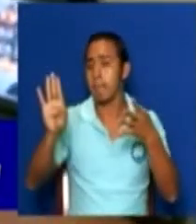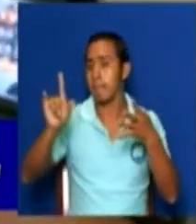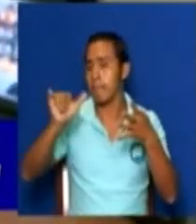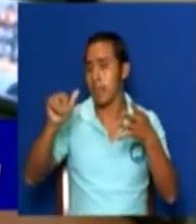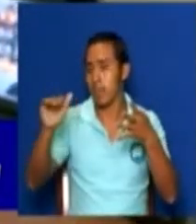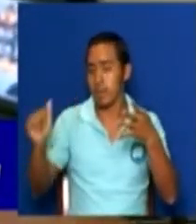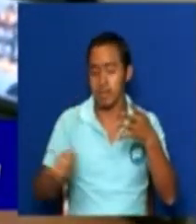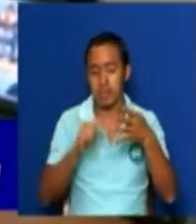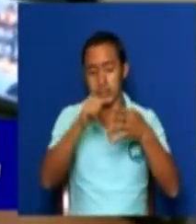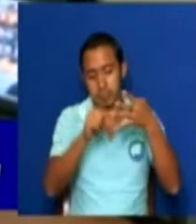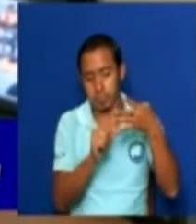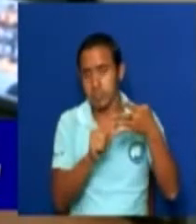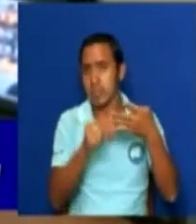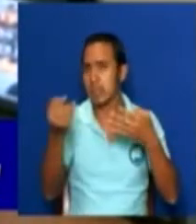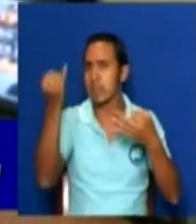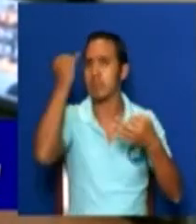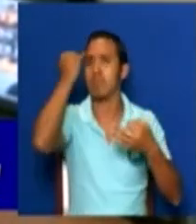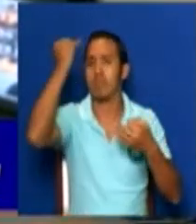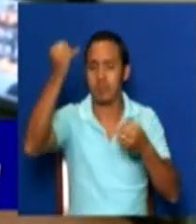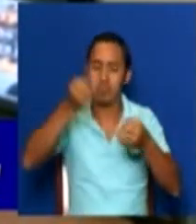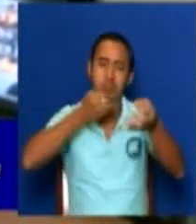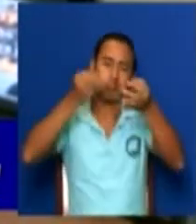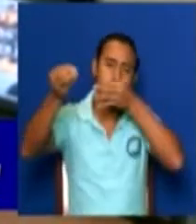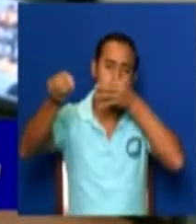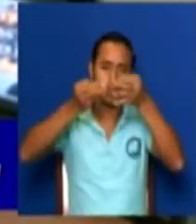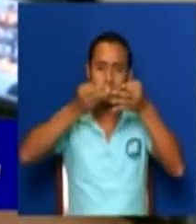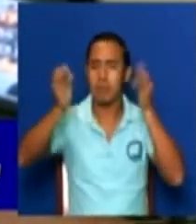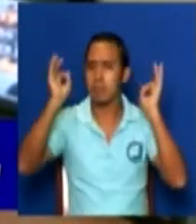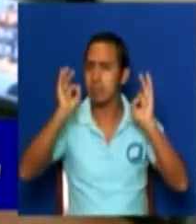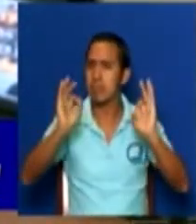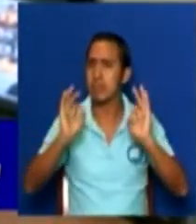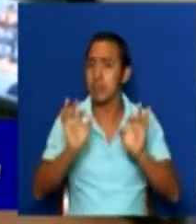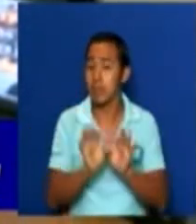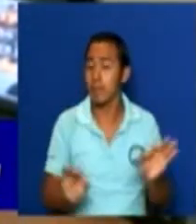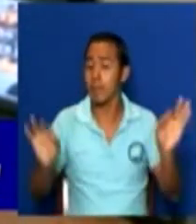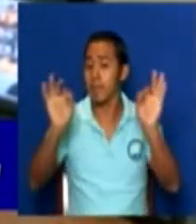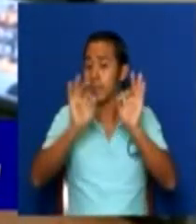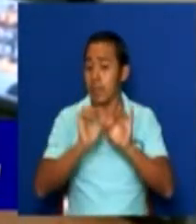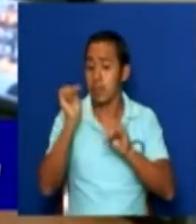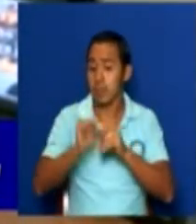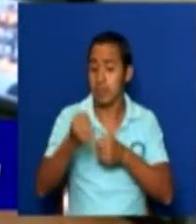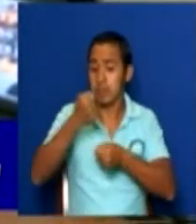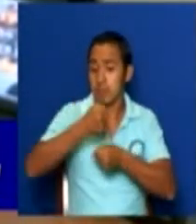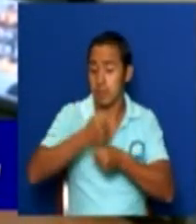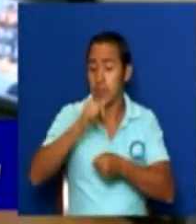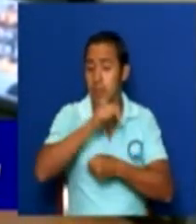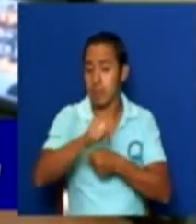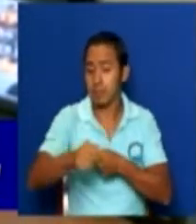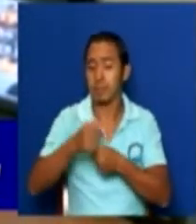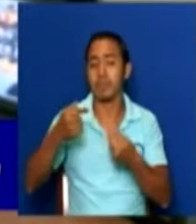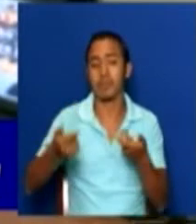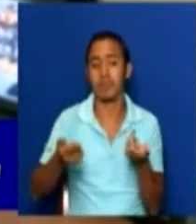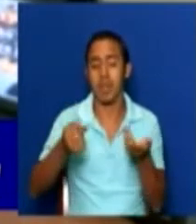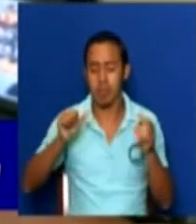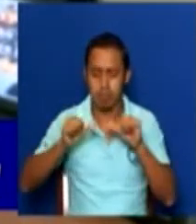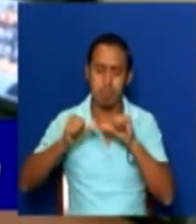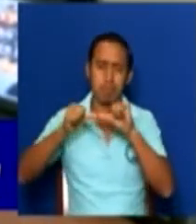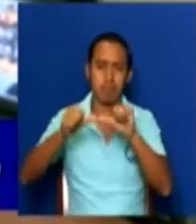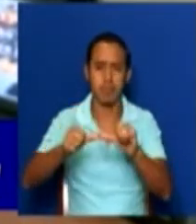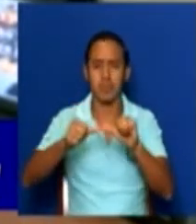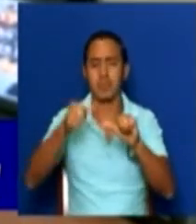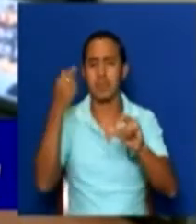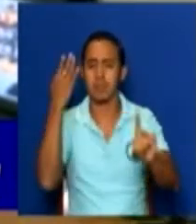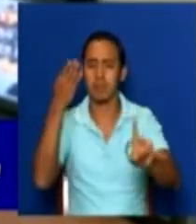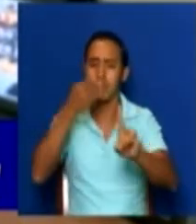que nos han dado unos aportes muy importantes en todo este proceso, en este caminar, en este avanzar hacia el